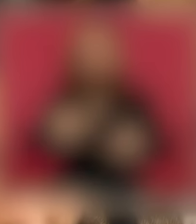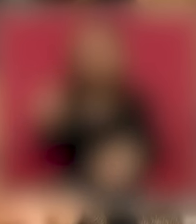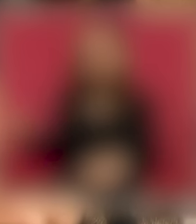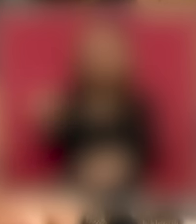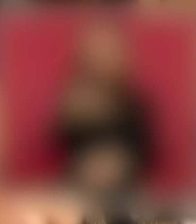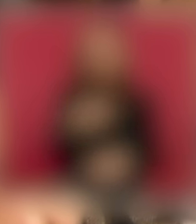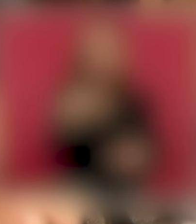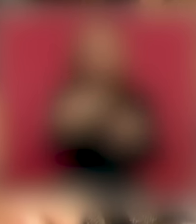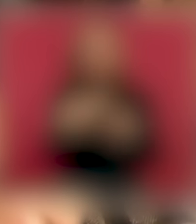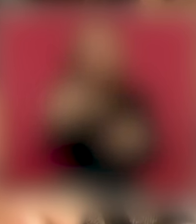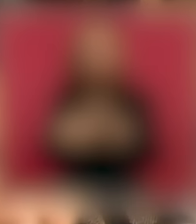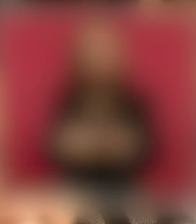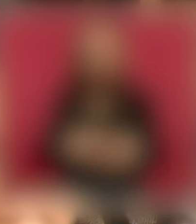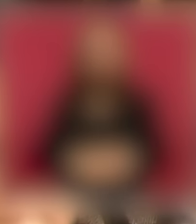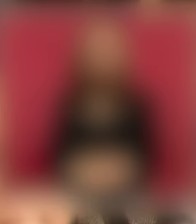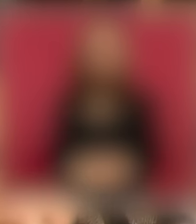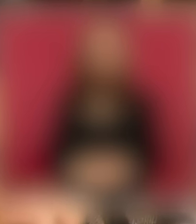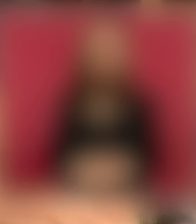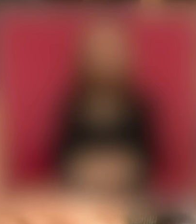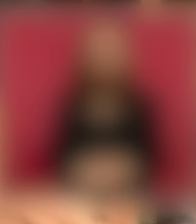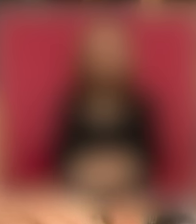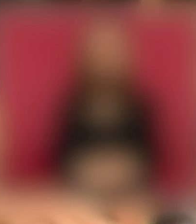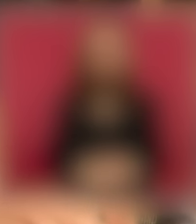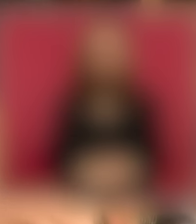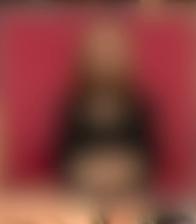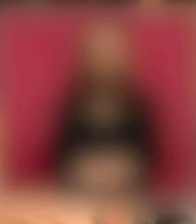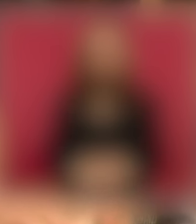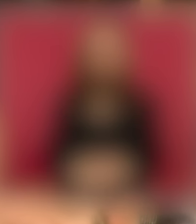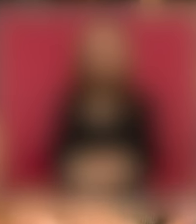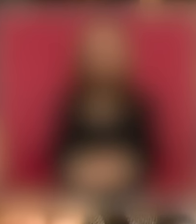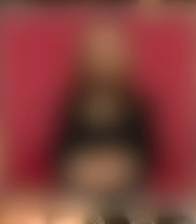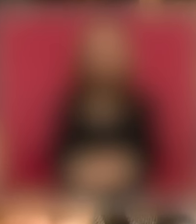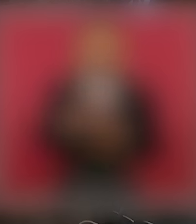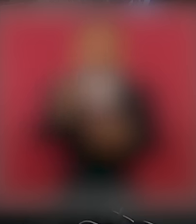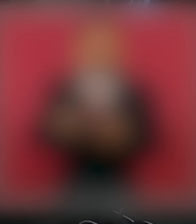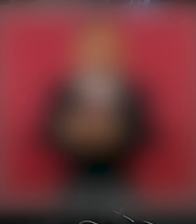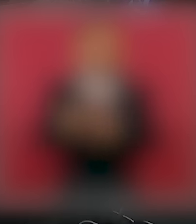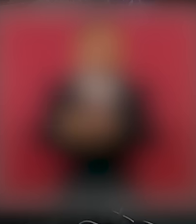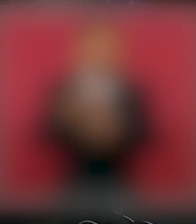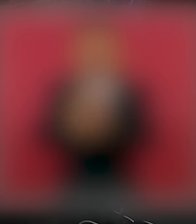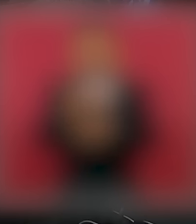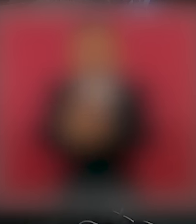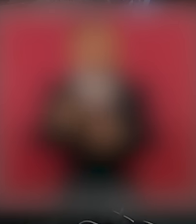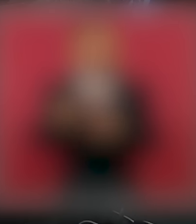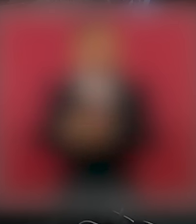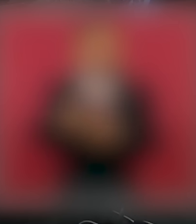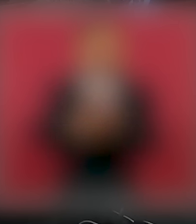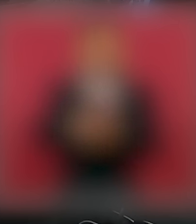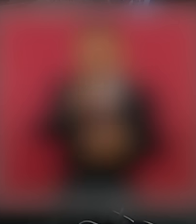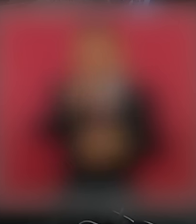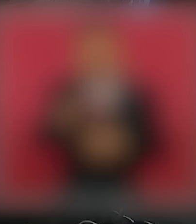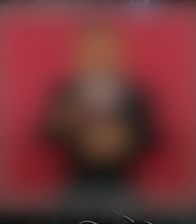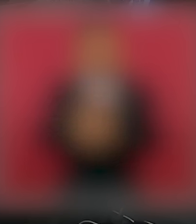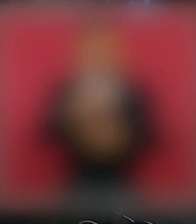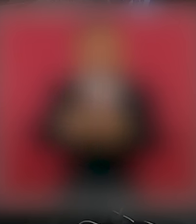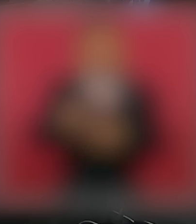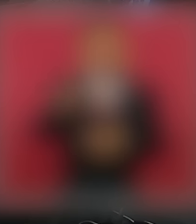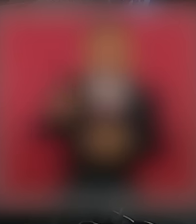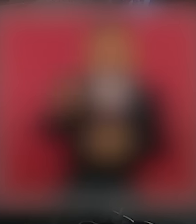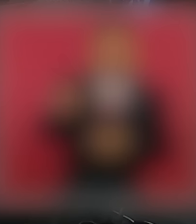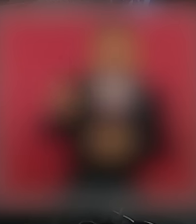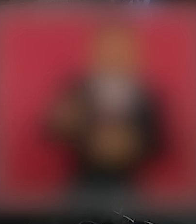Monopolio total, porque todas las empresas que están ligadas a la UDG son familiares. Fue en septiembre del 2021 que López calificó a Raúl Padilla